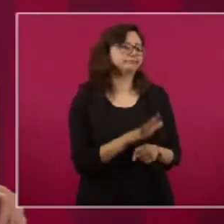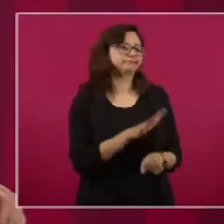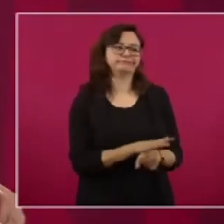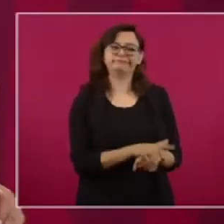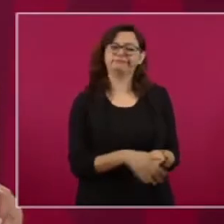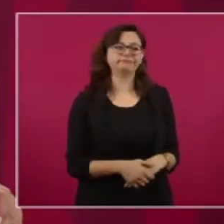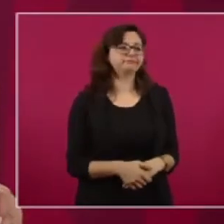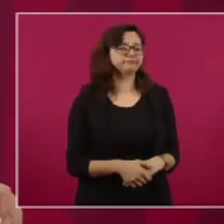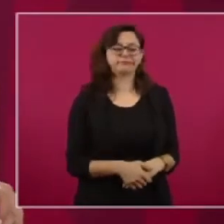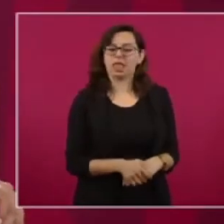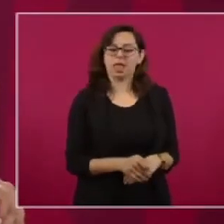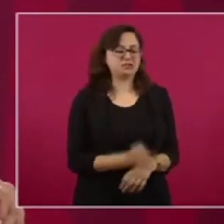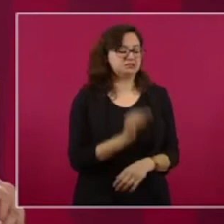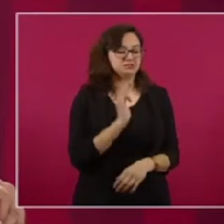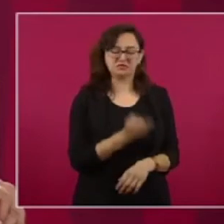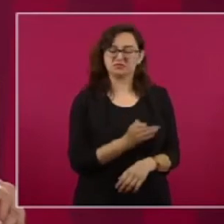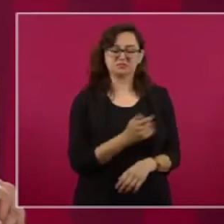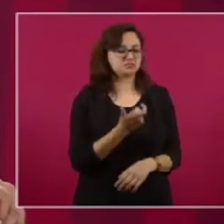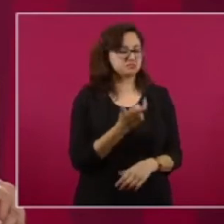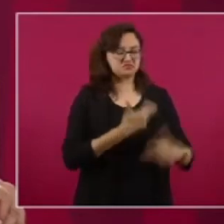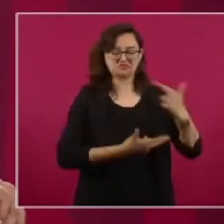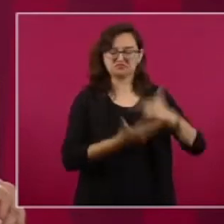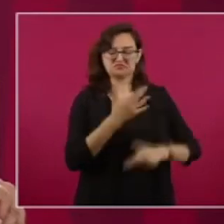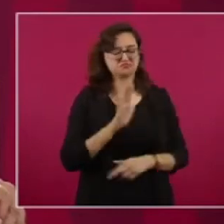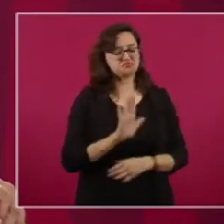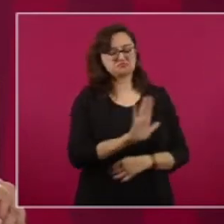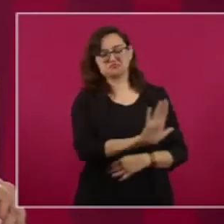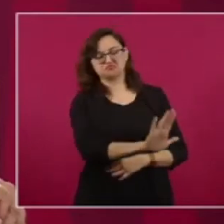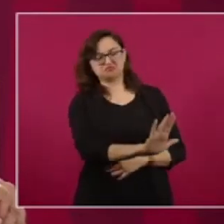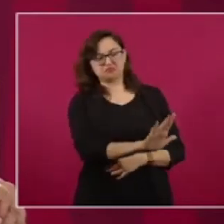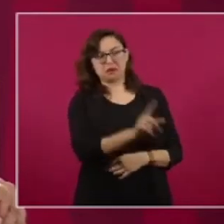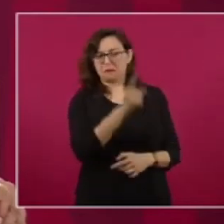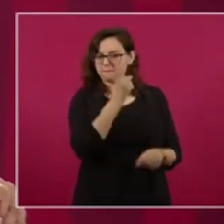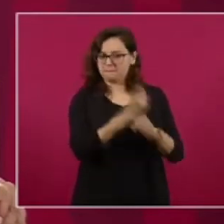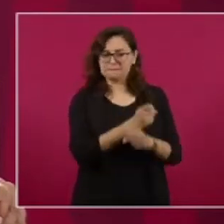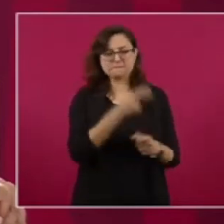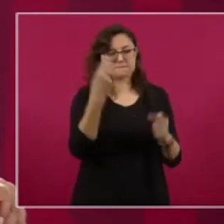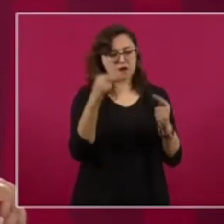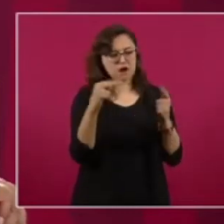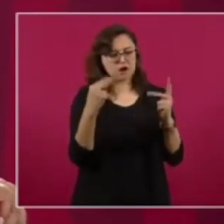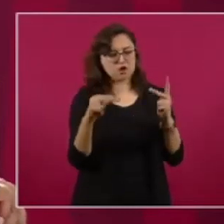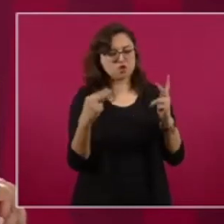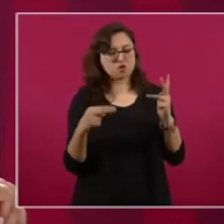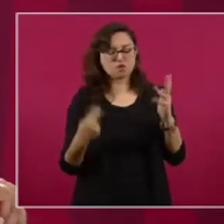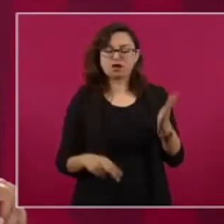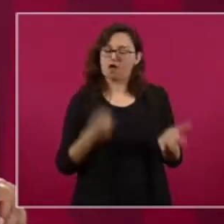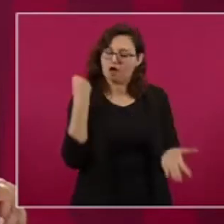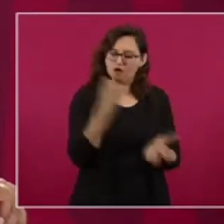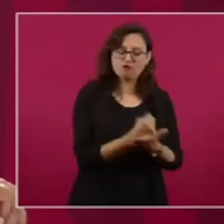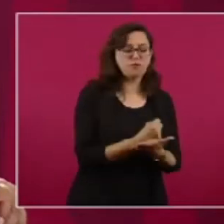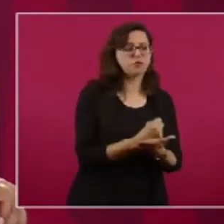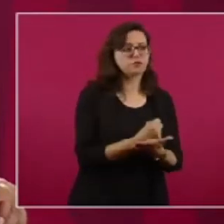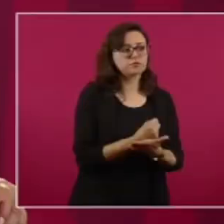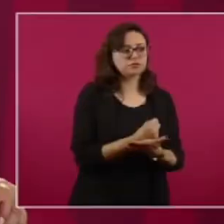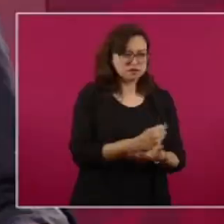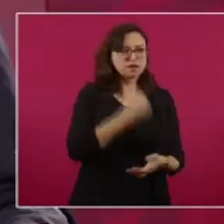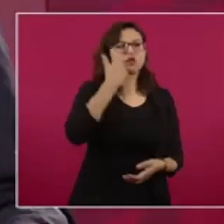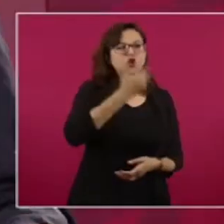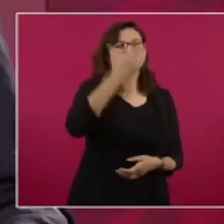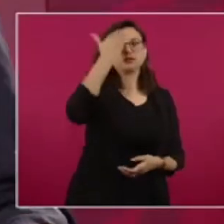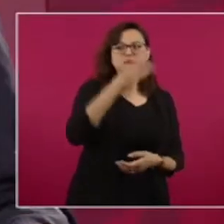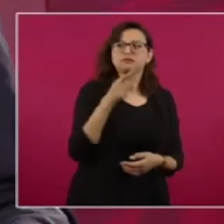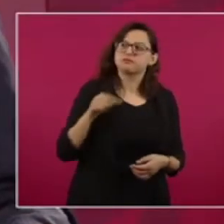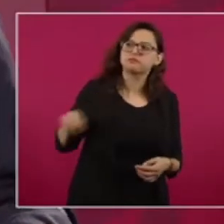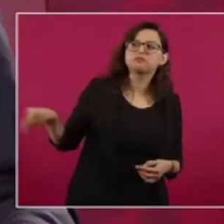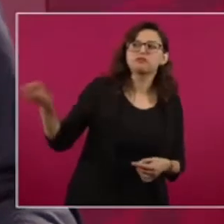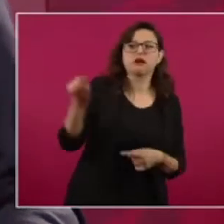aceptamos la reparación del daño y les exigimos que queríamos saber quiénes